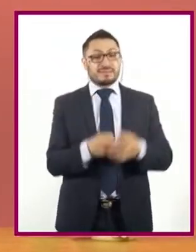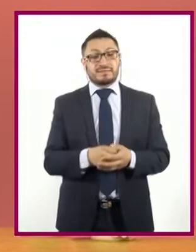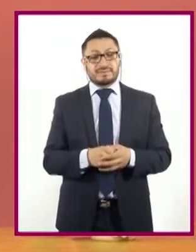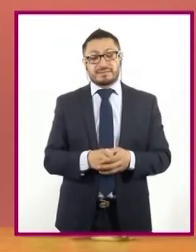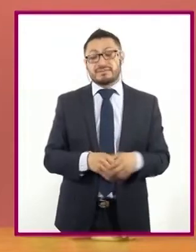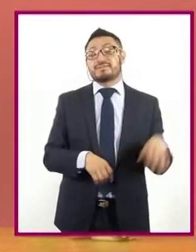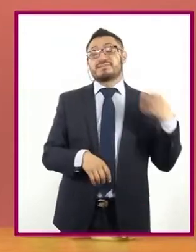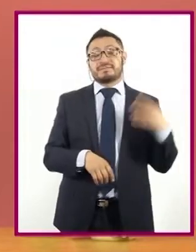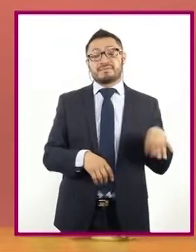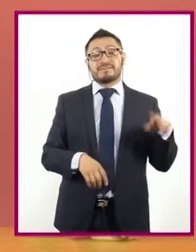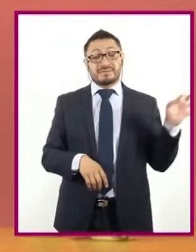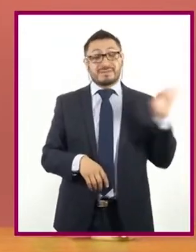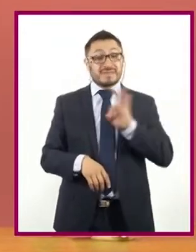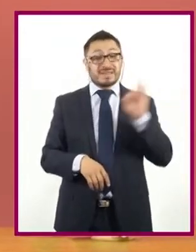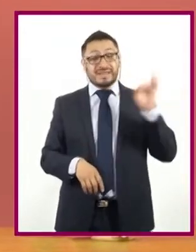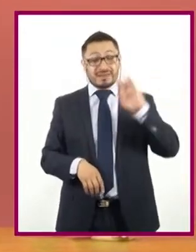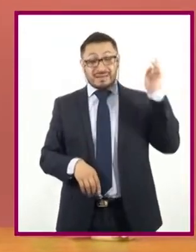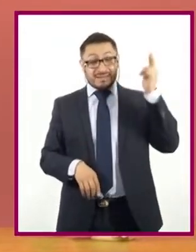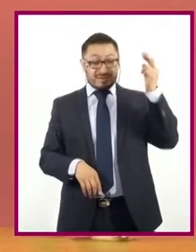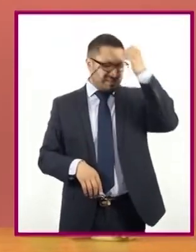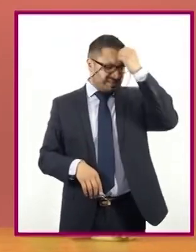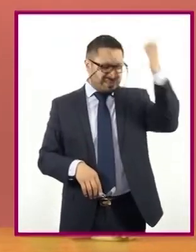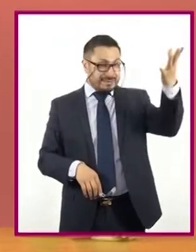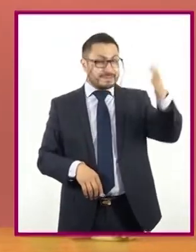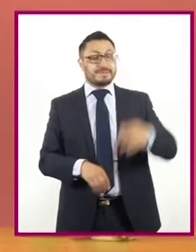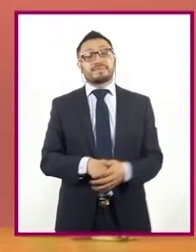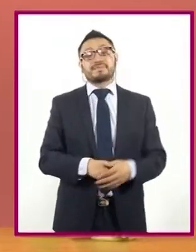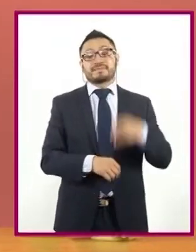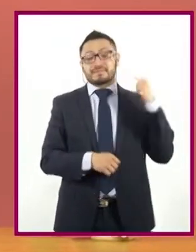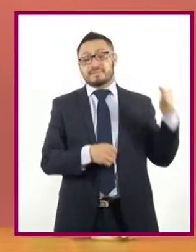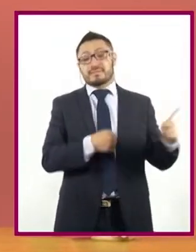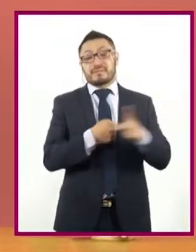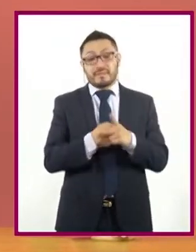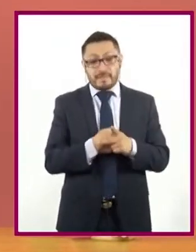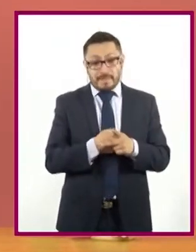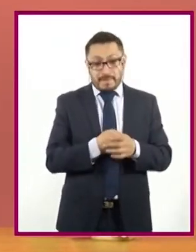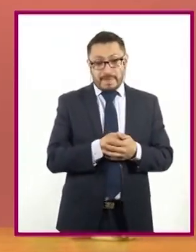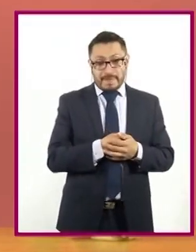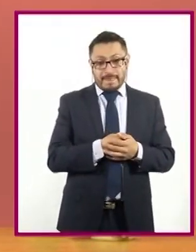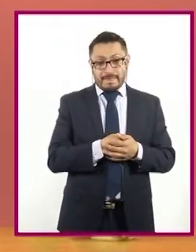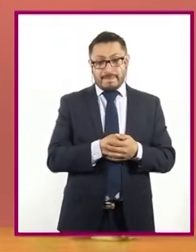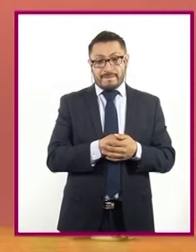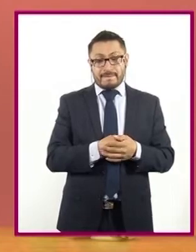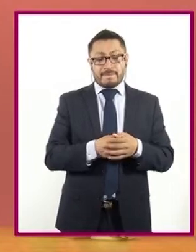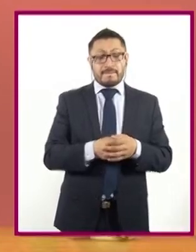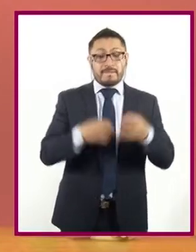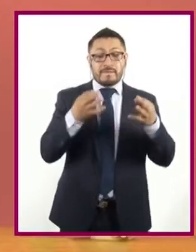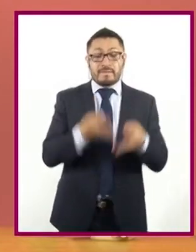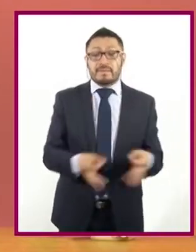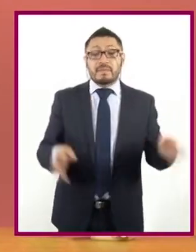Ah, me olvidaba. Es un país puntero en cuanto a tecnología.